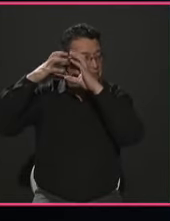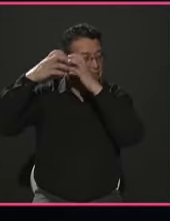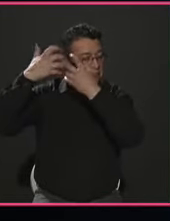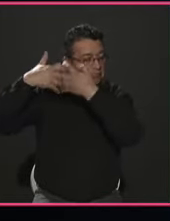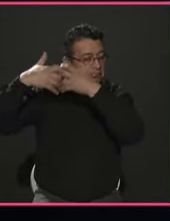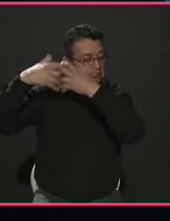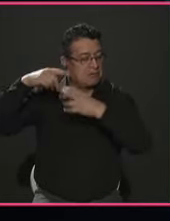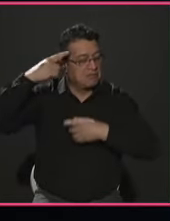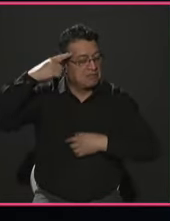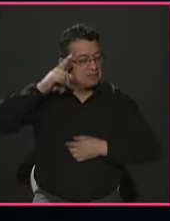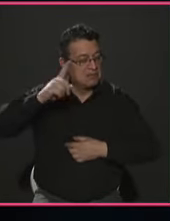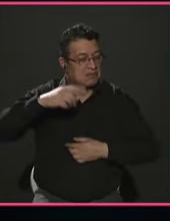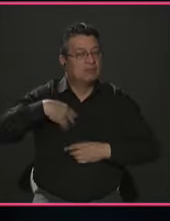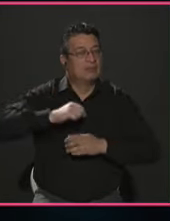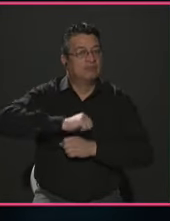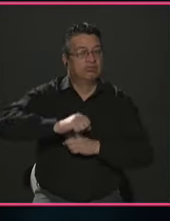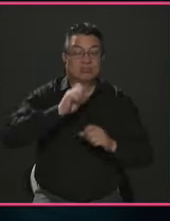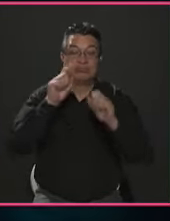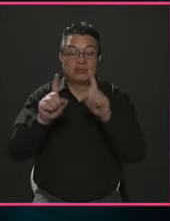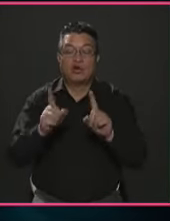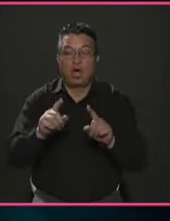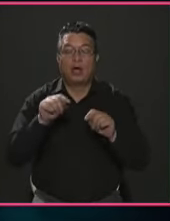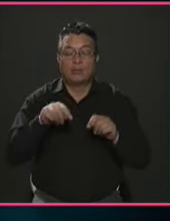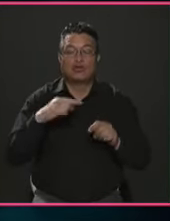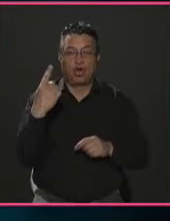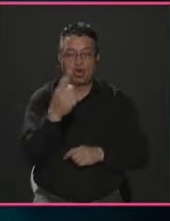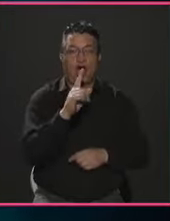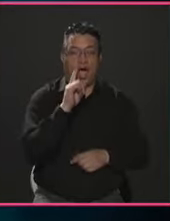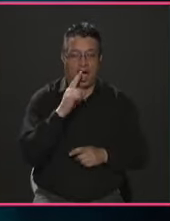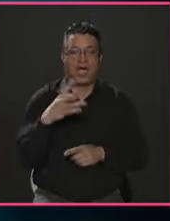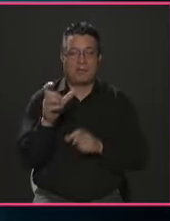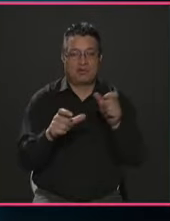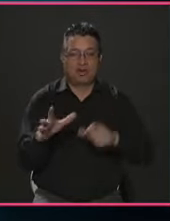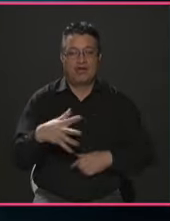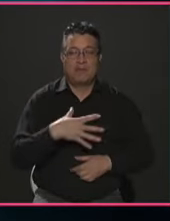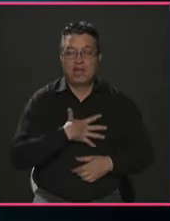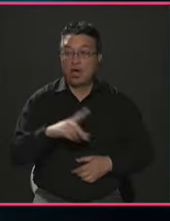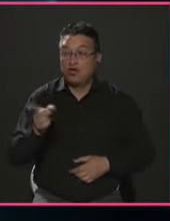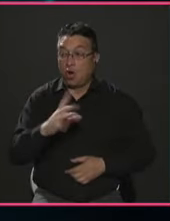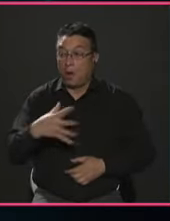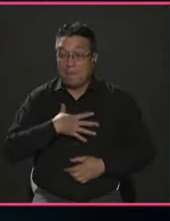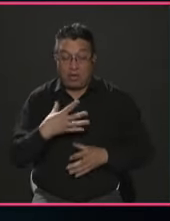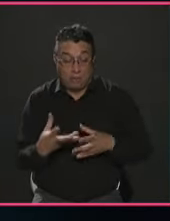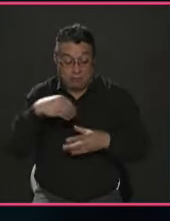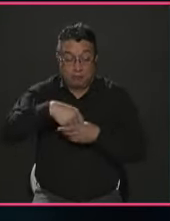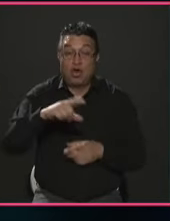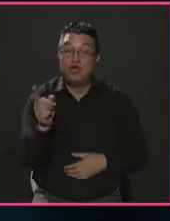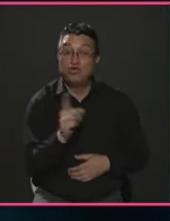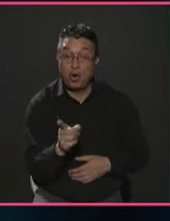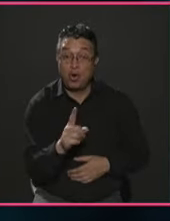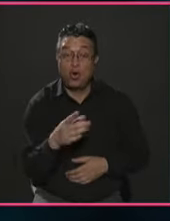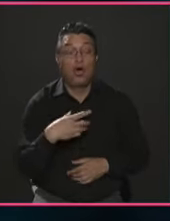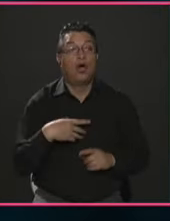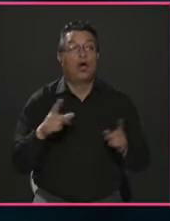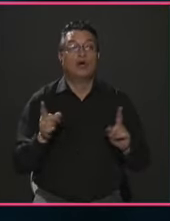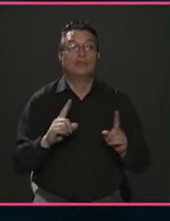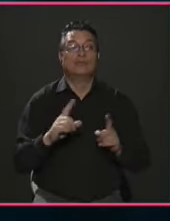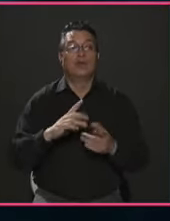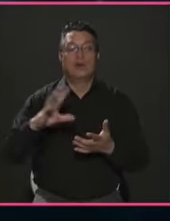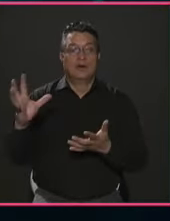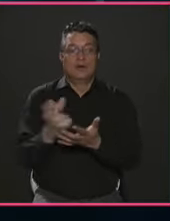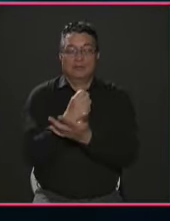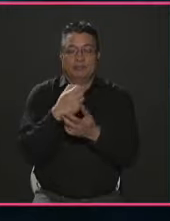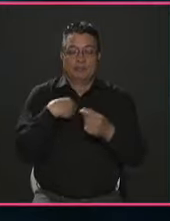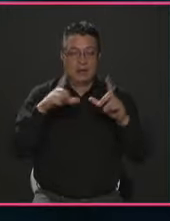reacciones estamos estructurados una sociedad del miedo porque el que no pone miedo en su pantallas no captura no captura la